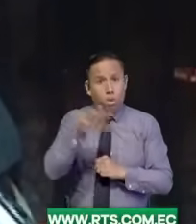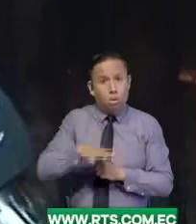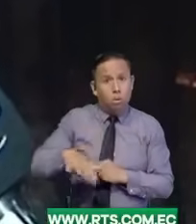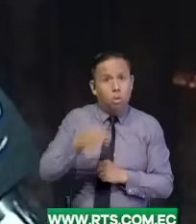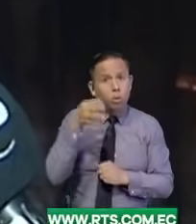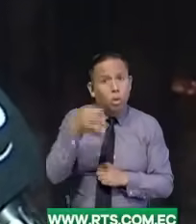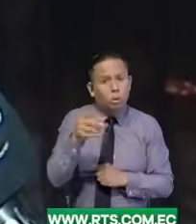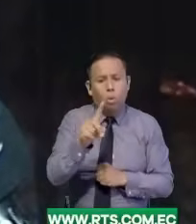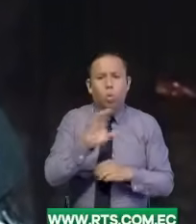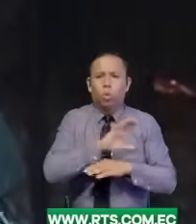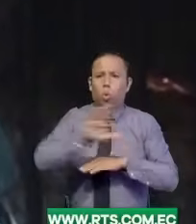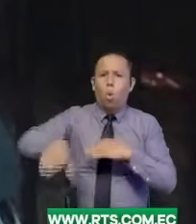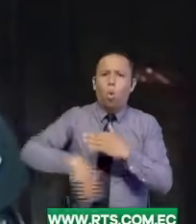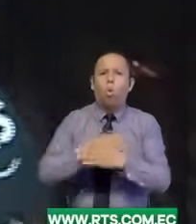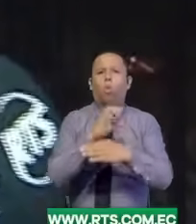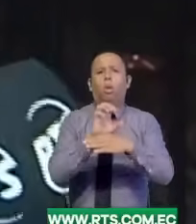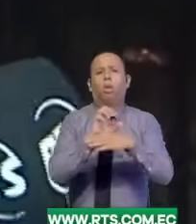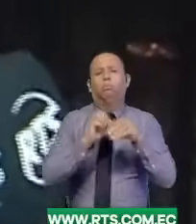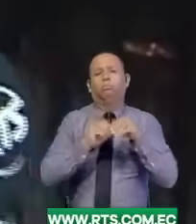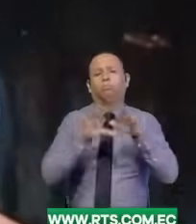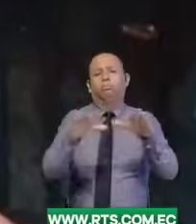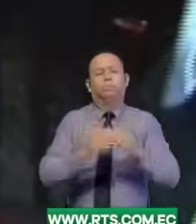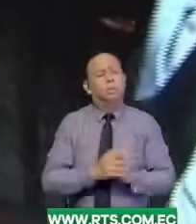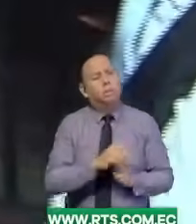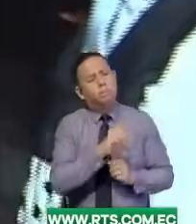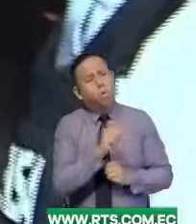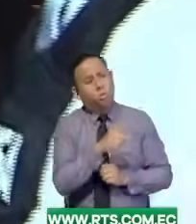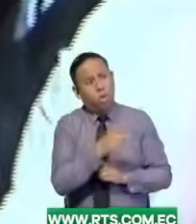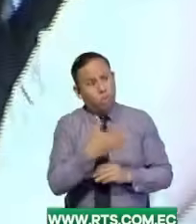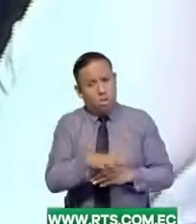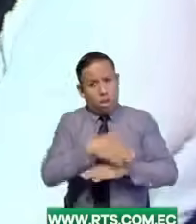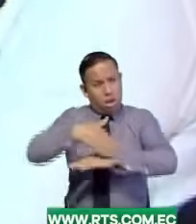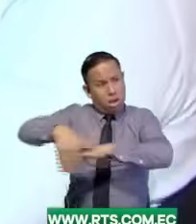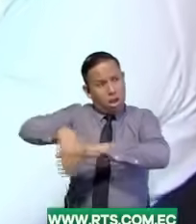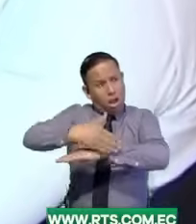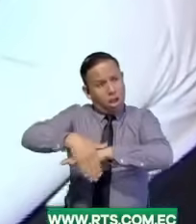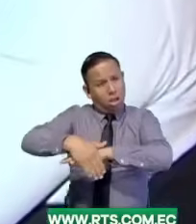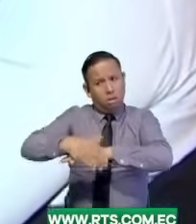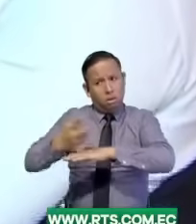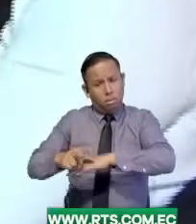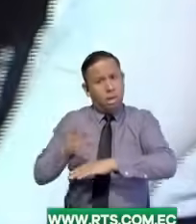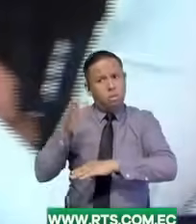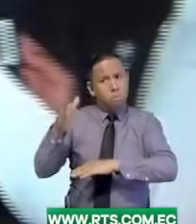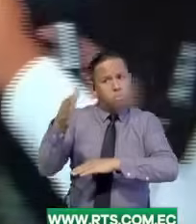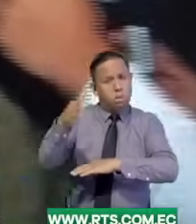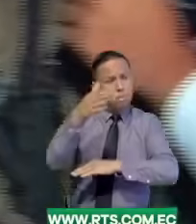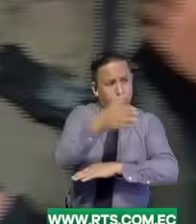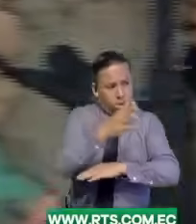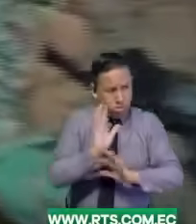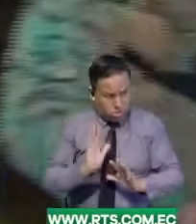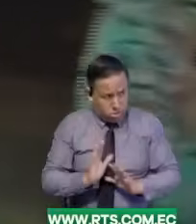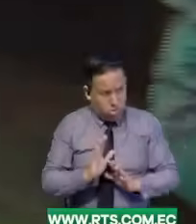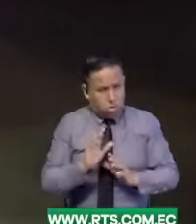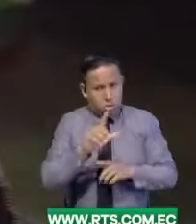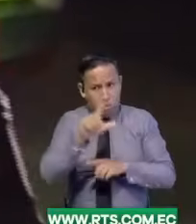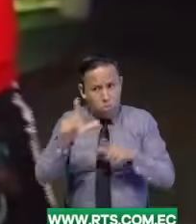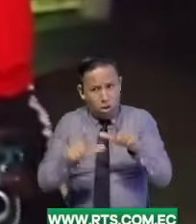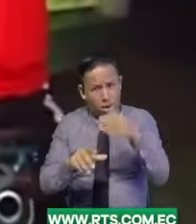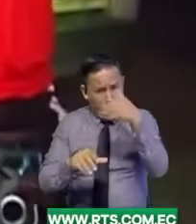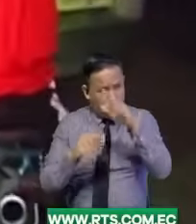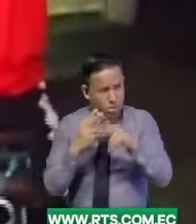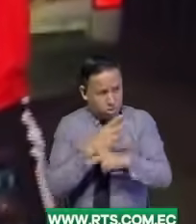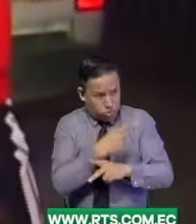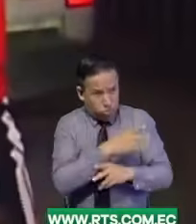a nivel nacional. Pero igual están en las principales vías y también están recorriendo y llegando a zonas o barrios poco